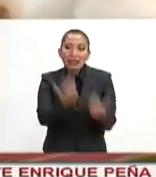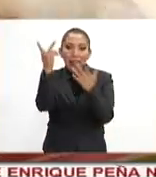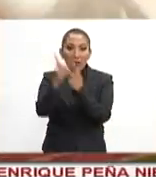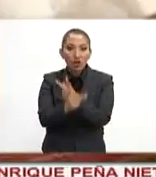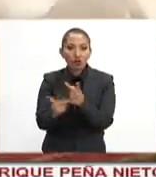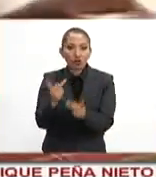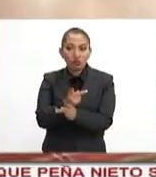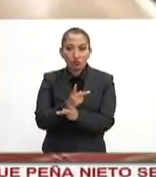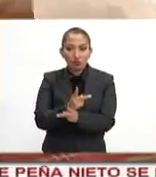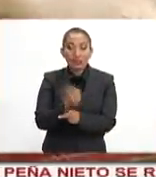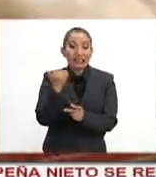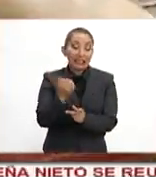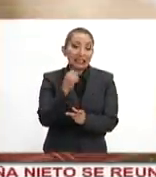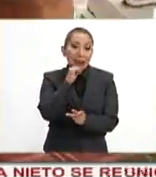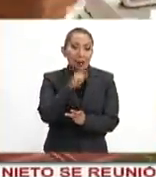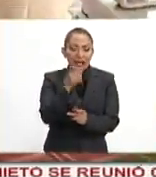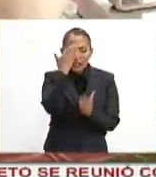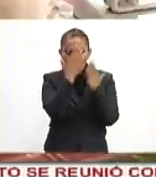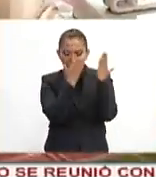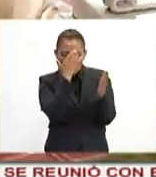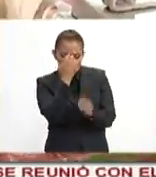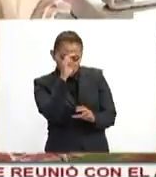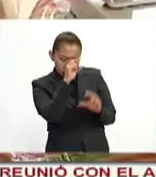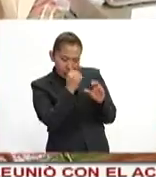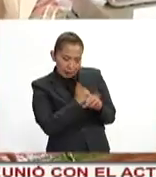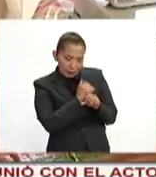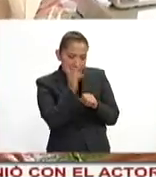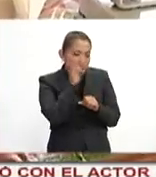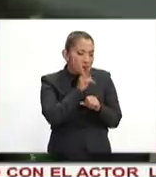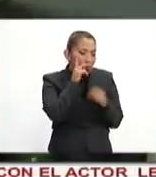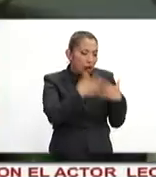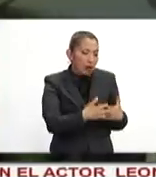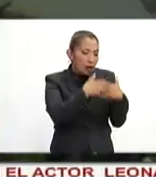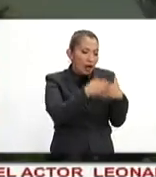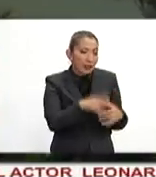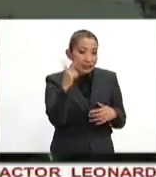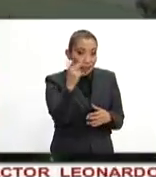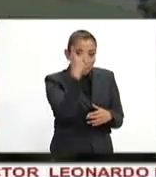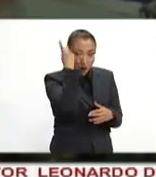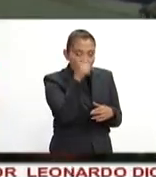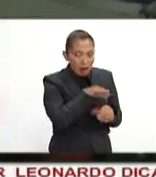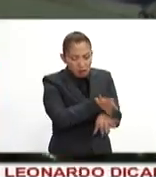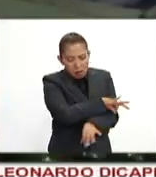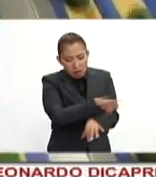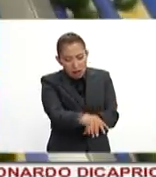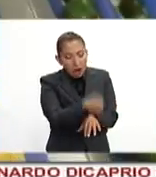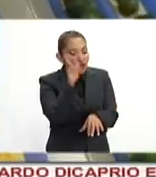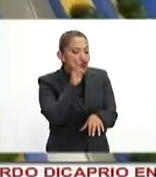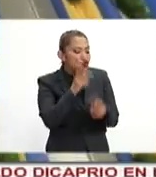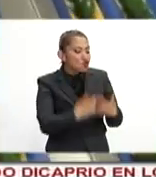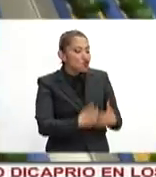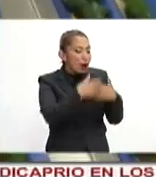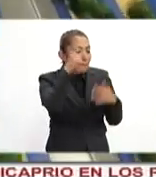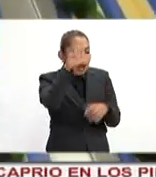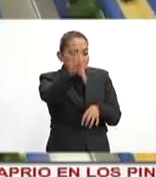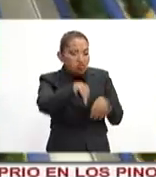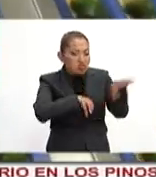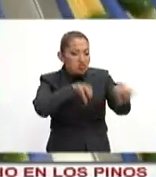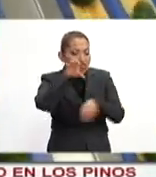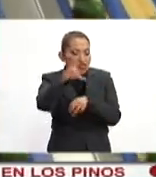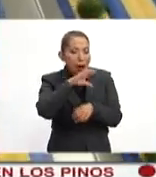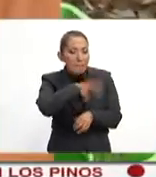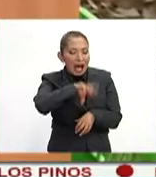estos productos y por ello estudiantes de Inteligencia Artificial del Politécnico Nacional diseñaron un prototipo para clasificar